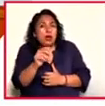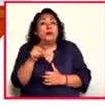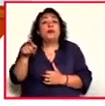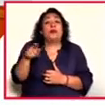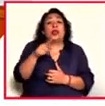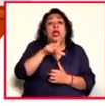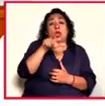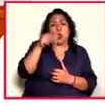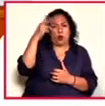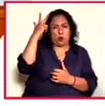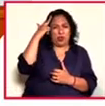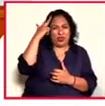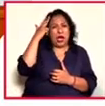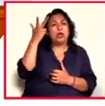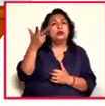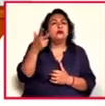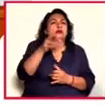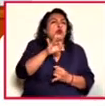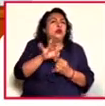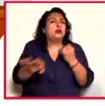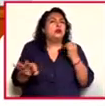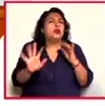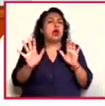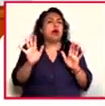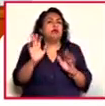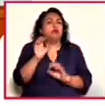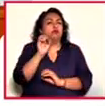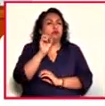quien acaba por concluir